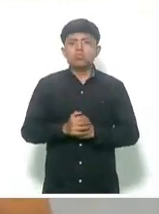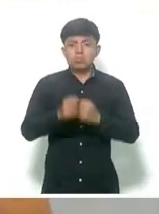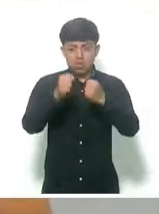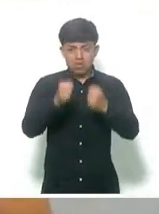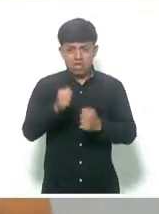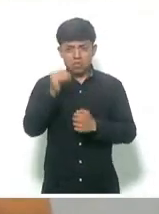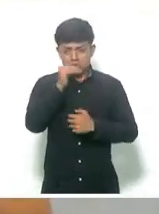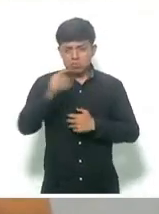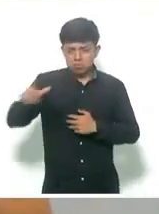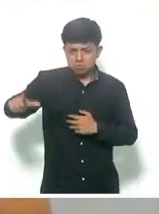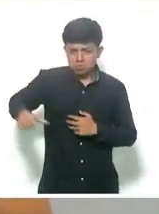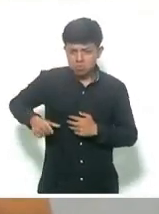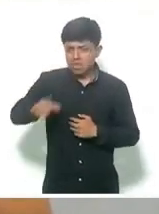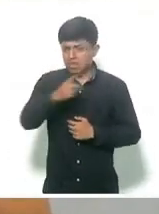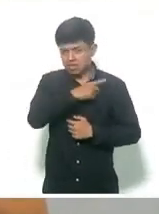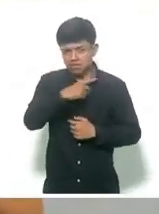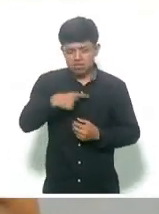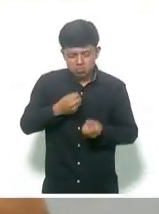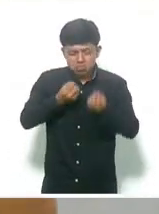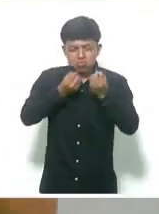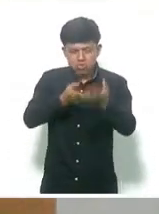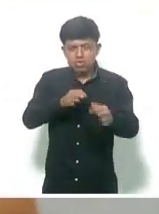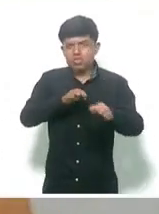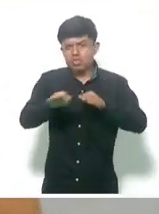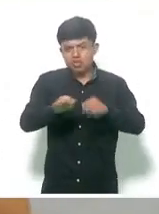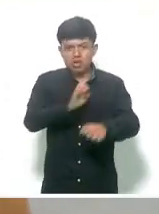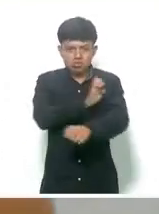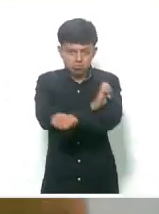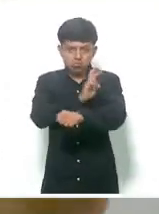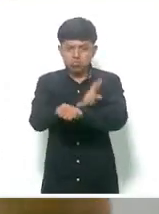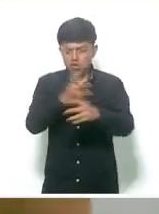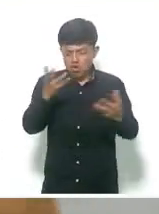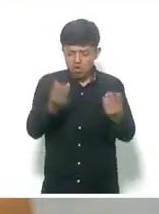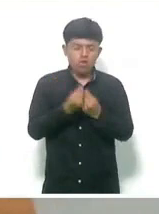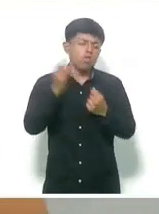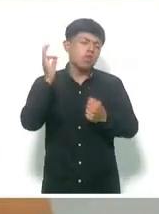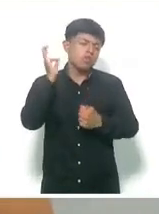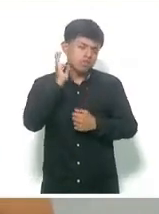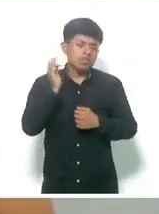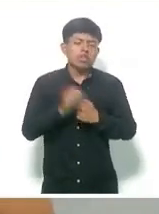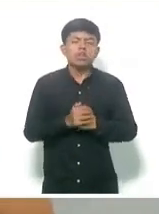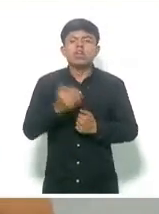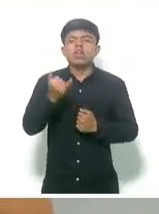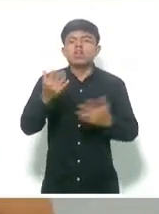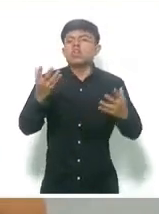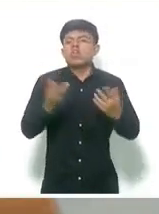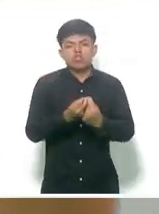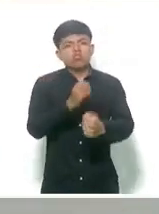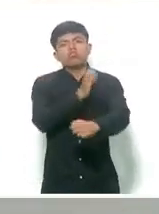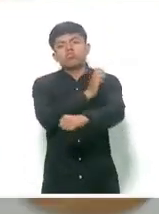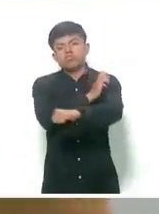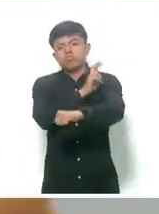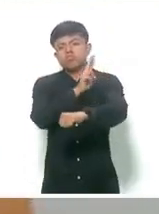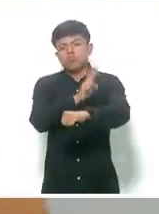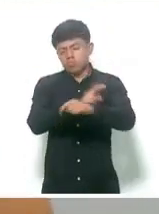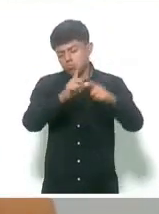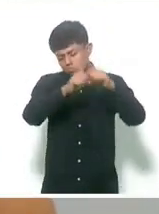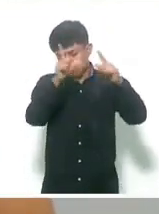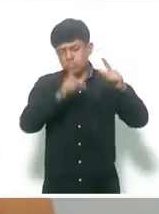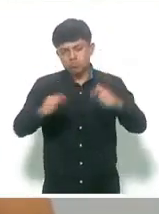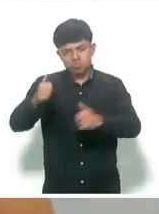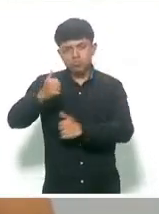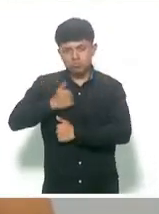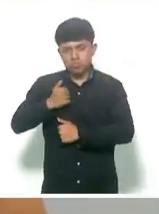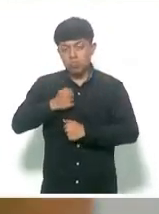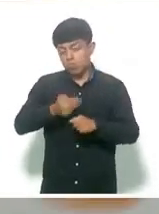integrarse precisamente a trabajar adecuadamente y en coordinación con fiscalía también integrarse lo que es coordinadamente con las fuerzas federales que también